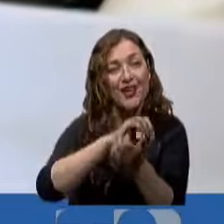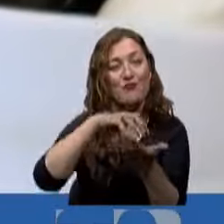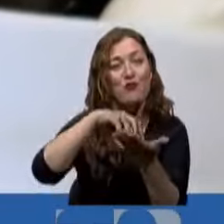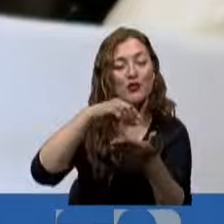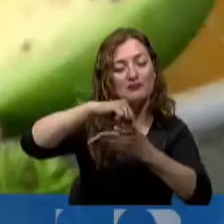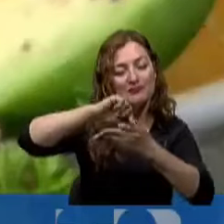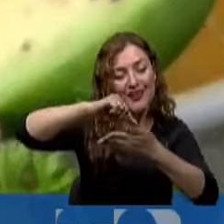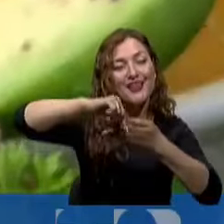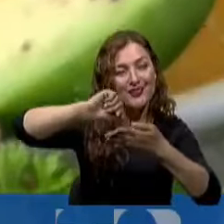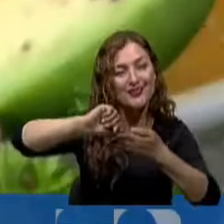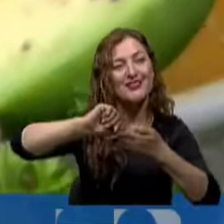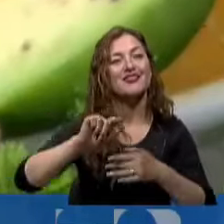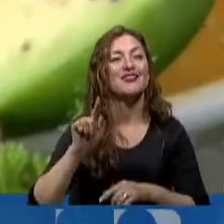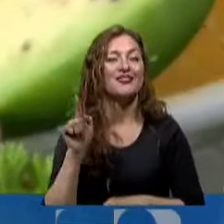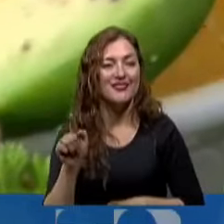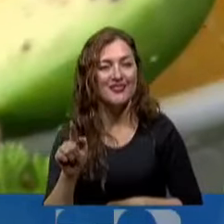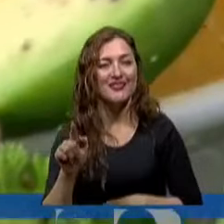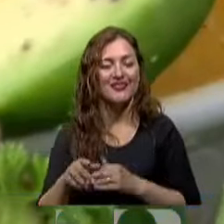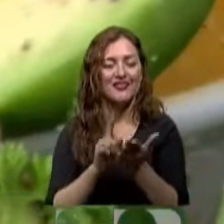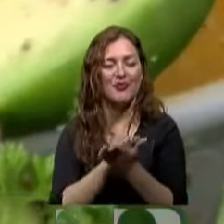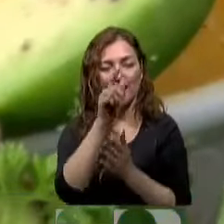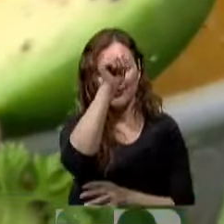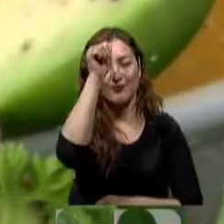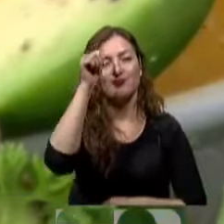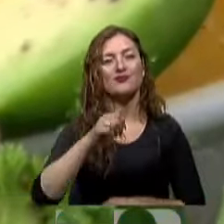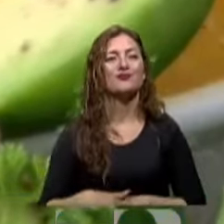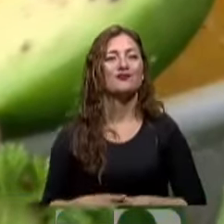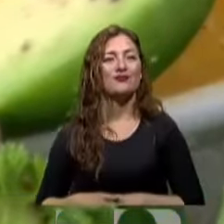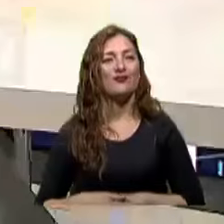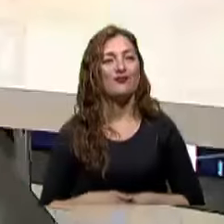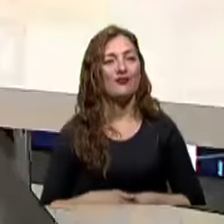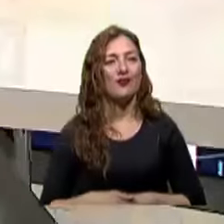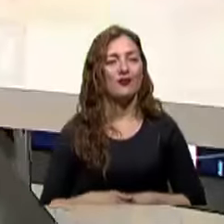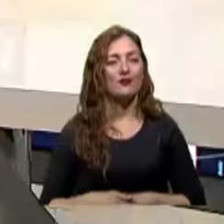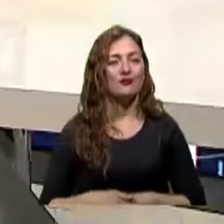se acompaña este plato en cada semana santa